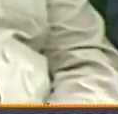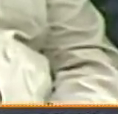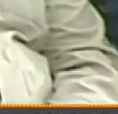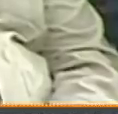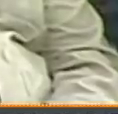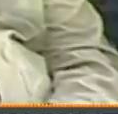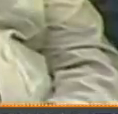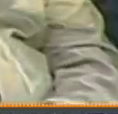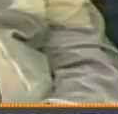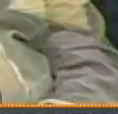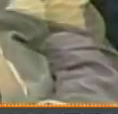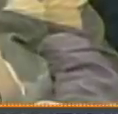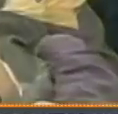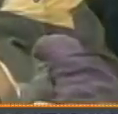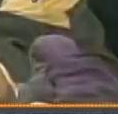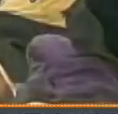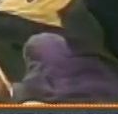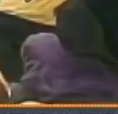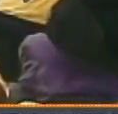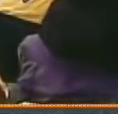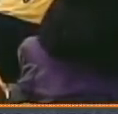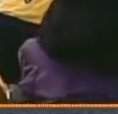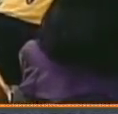consigues 20 videos de esto.